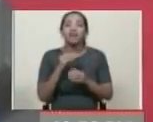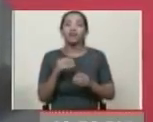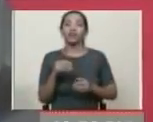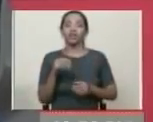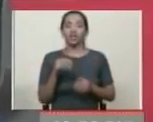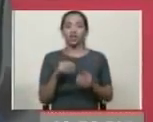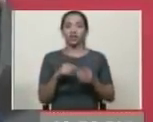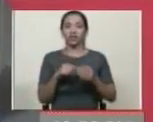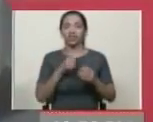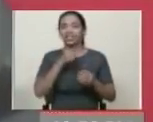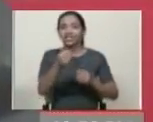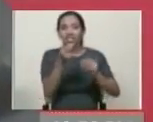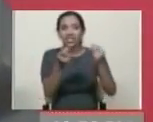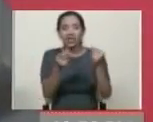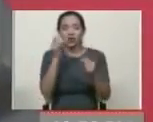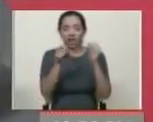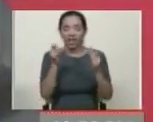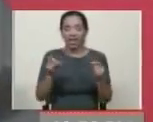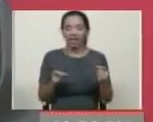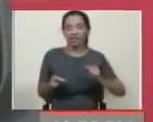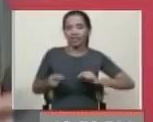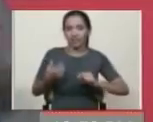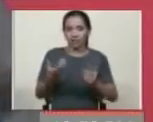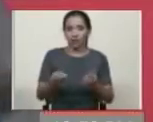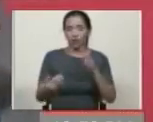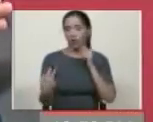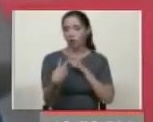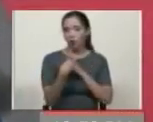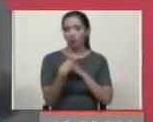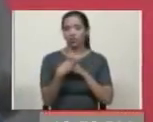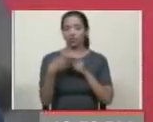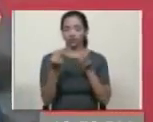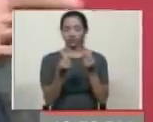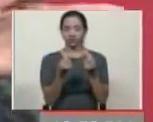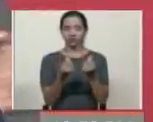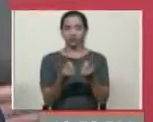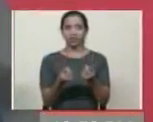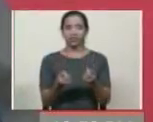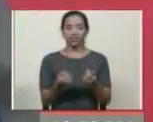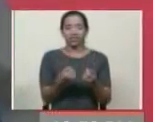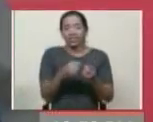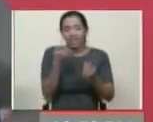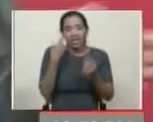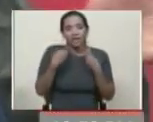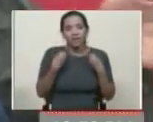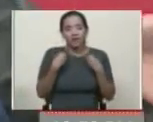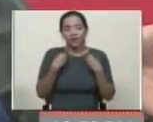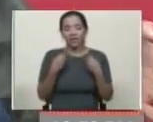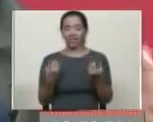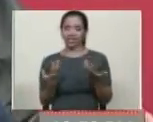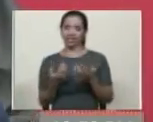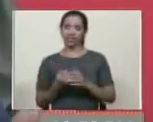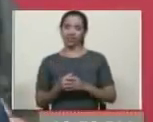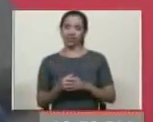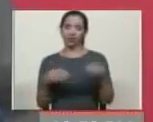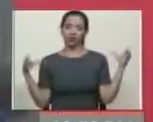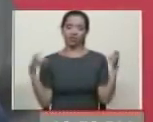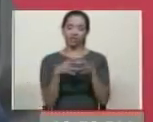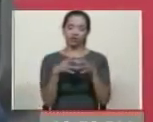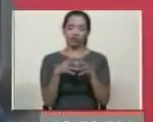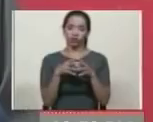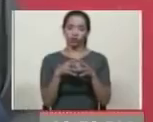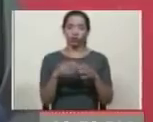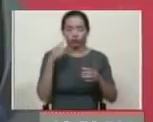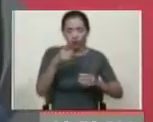gente, y eso tenemos que nosotros también capitalizarlo. Y dividir esa segmentación. Los memes son las molotov. Tú